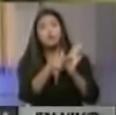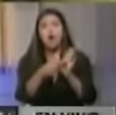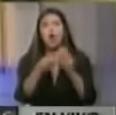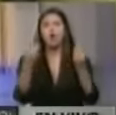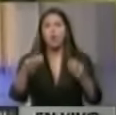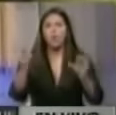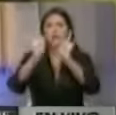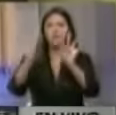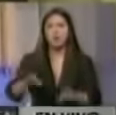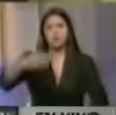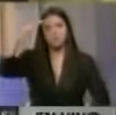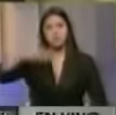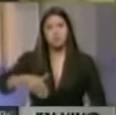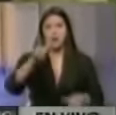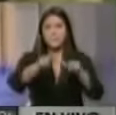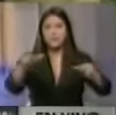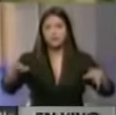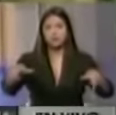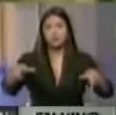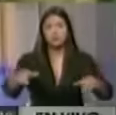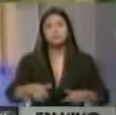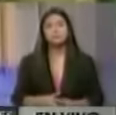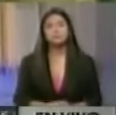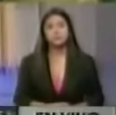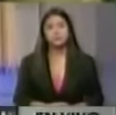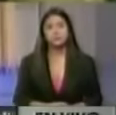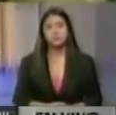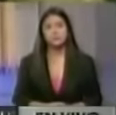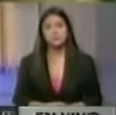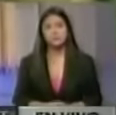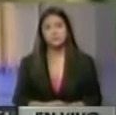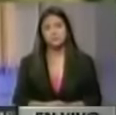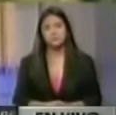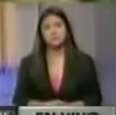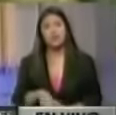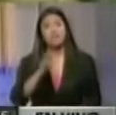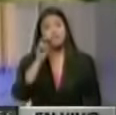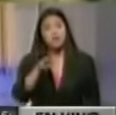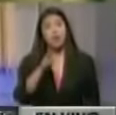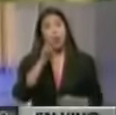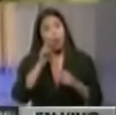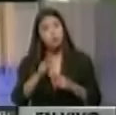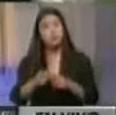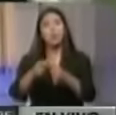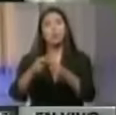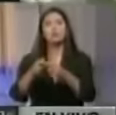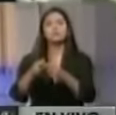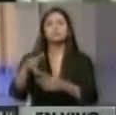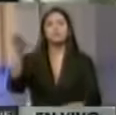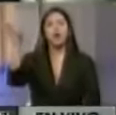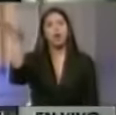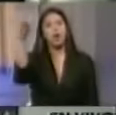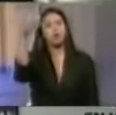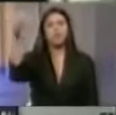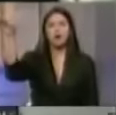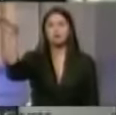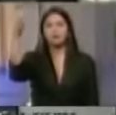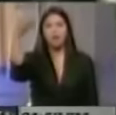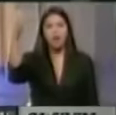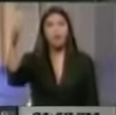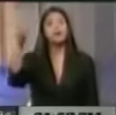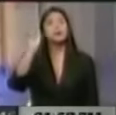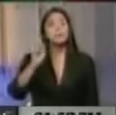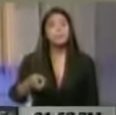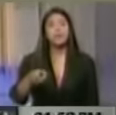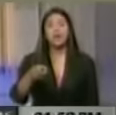orden cerrado por parte de privados de libertad extranjeros de Rodeo 2. Observaron los honores a la bandera. Observaron la práctica de orden